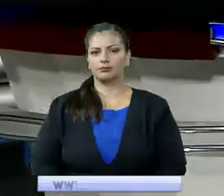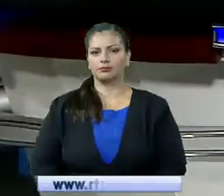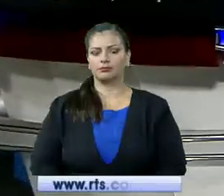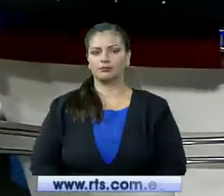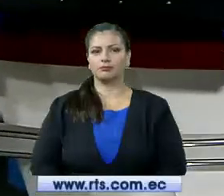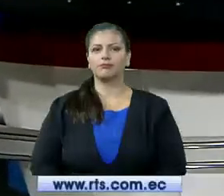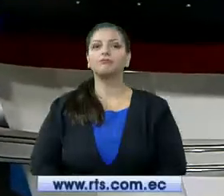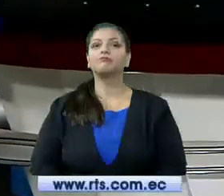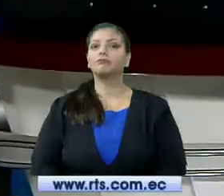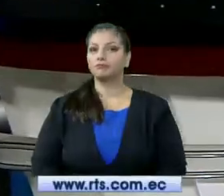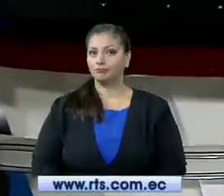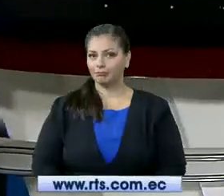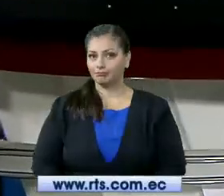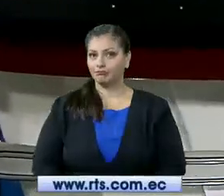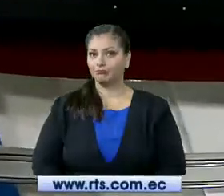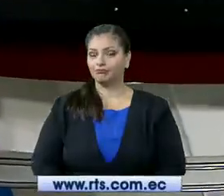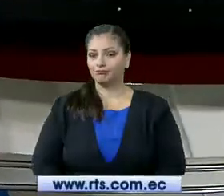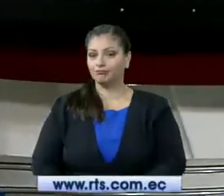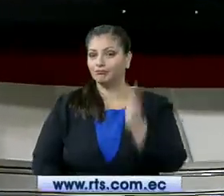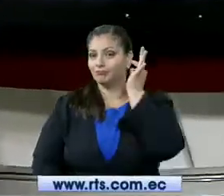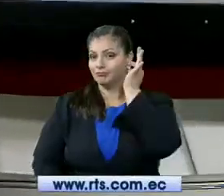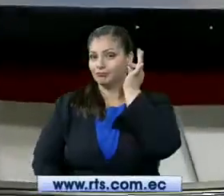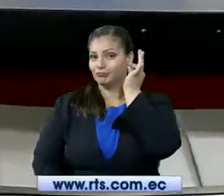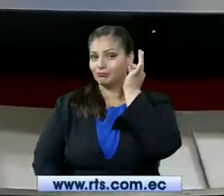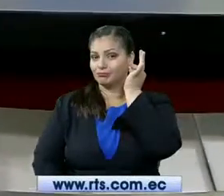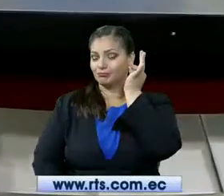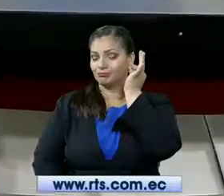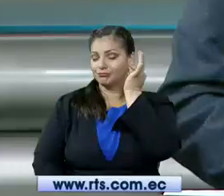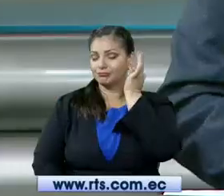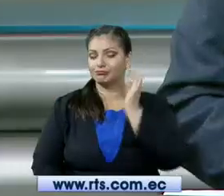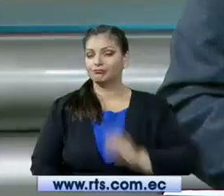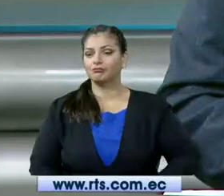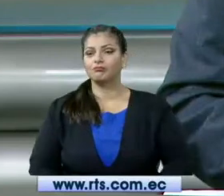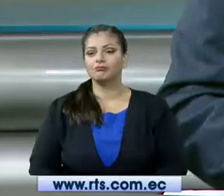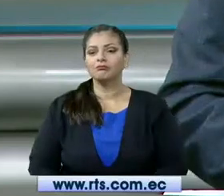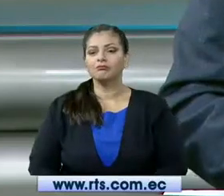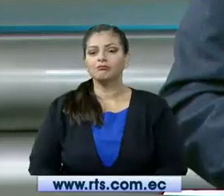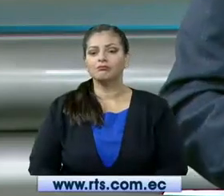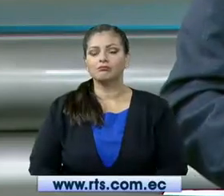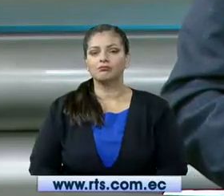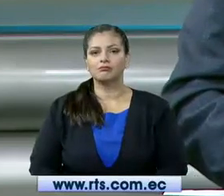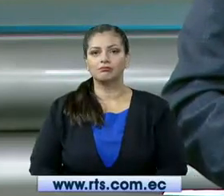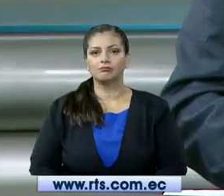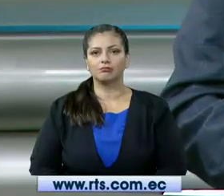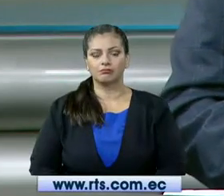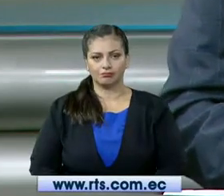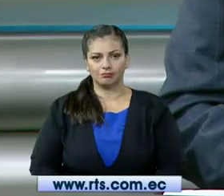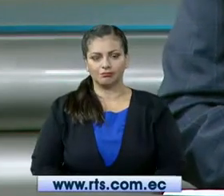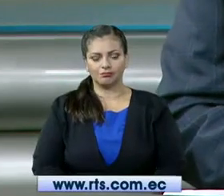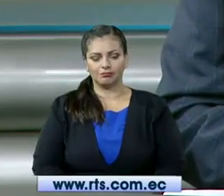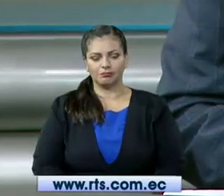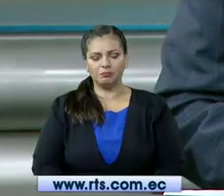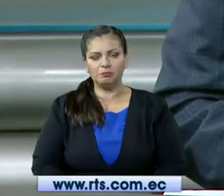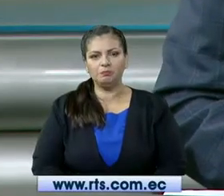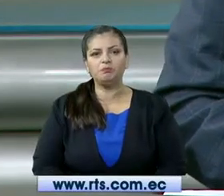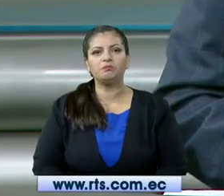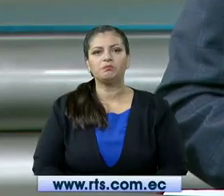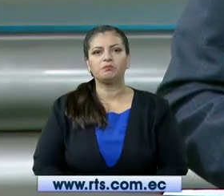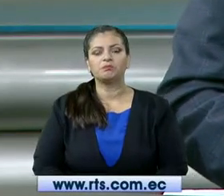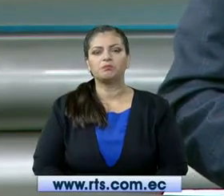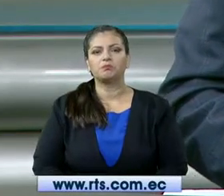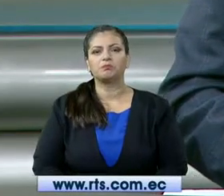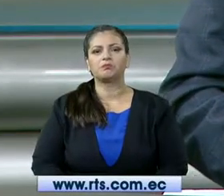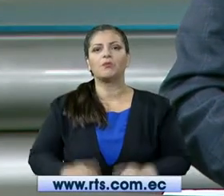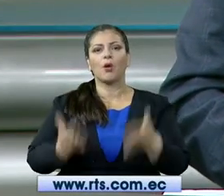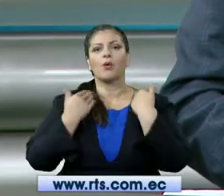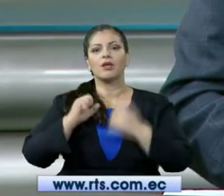Momentos de angustia vivió una mujer cuando el colchón de su habitación se incendió mientras se encontraba con su hijo de 12 años de edad. Esto